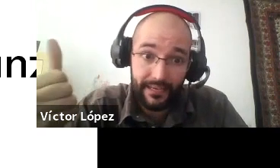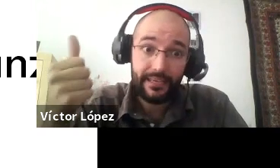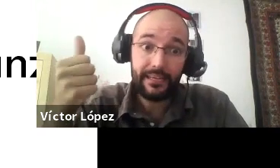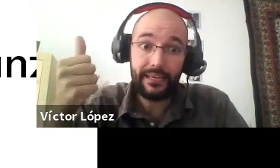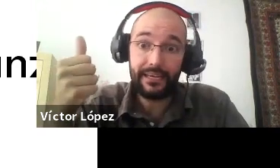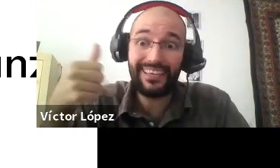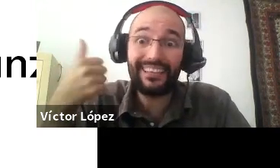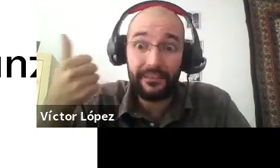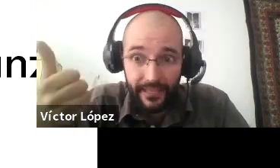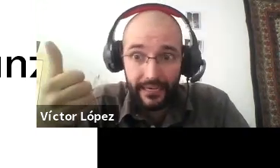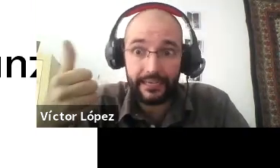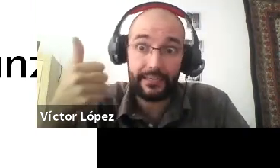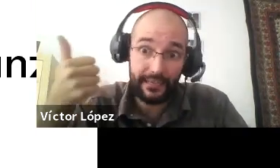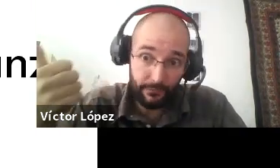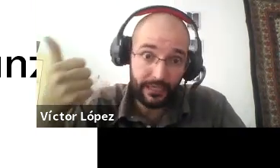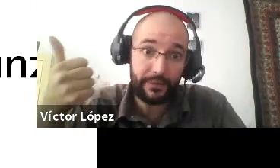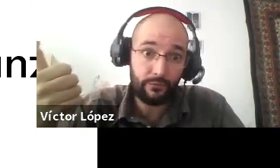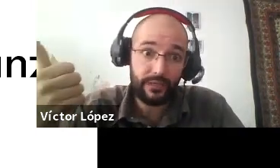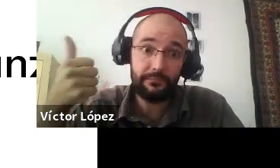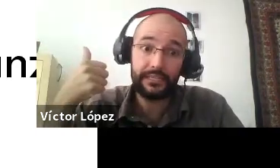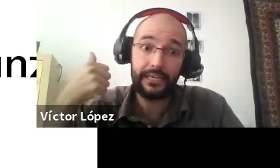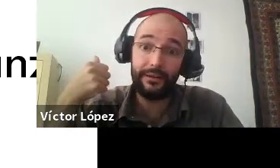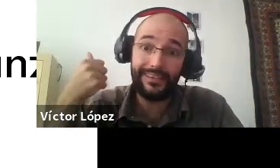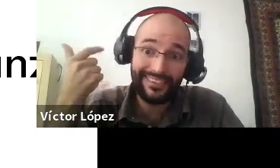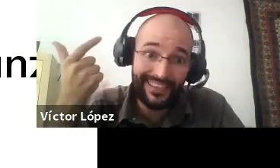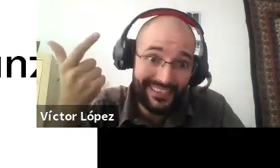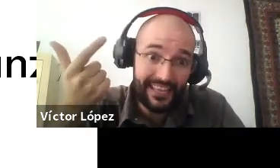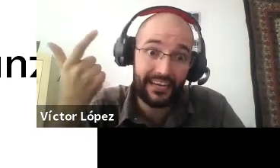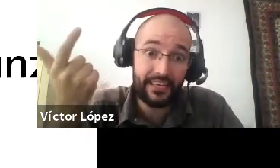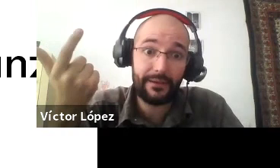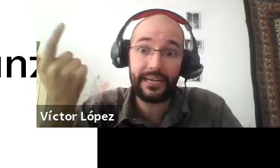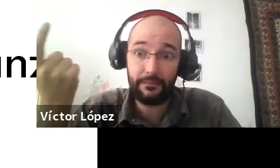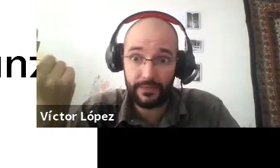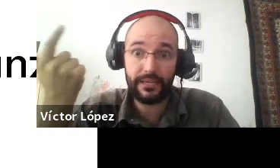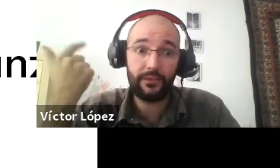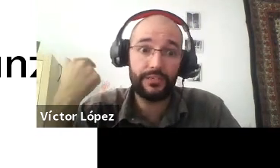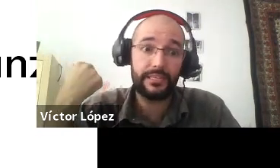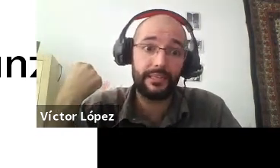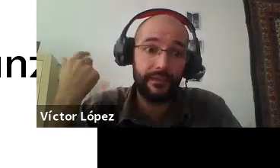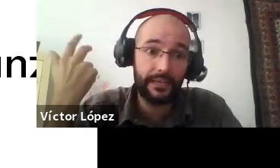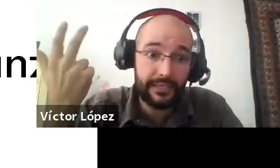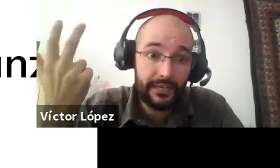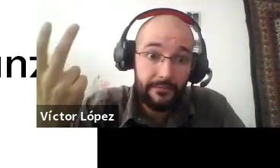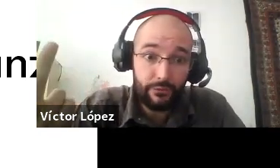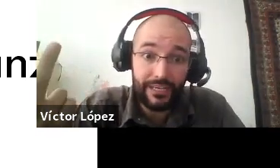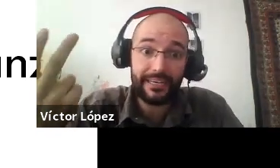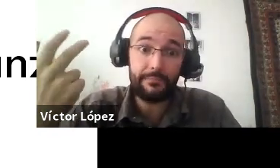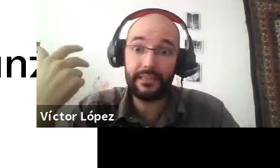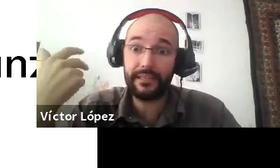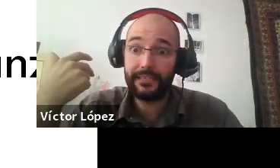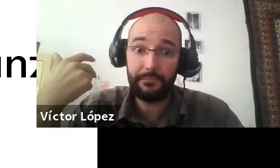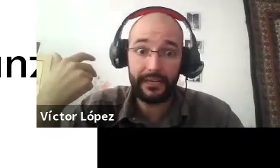hacer, de identificar y elaborar preguntas investigables, de diseñar y llevar a cabo investigaciones científicas, de